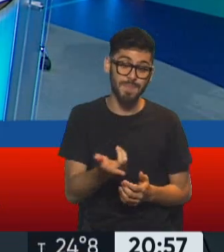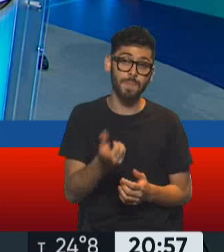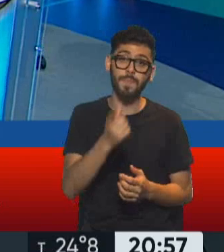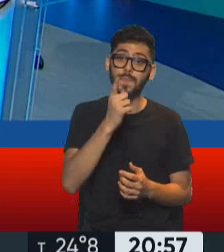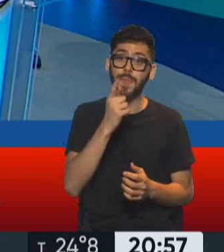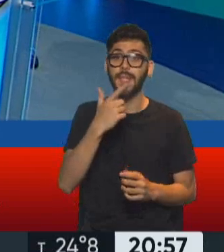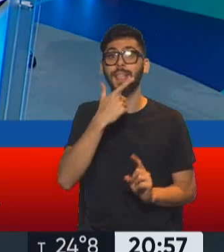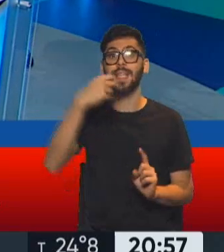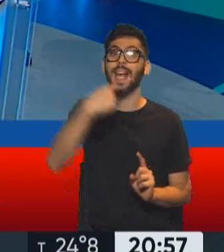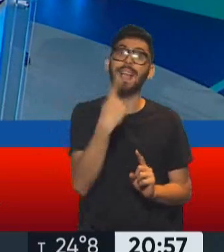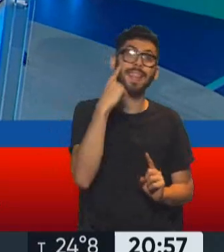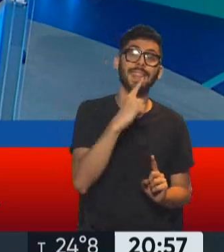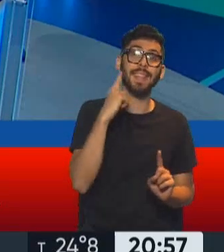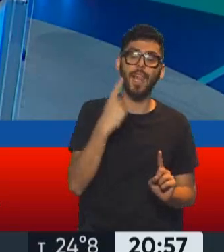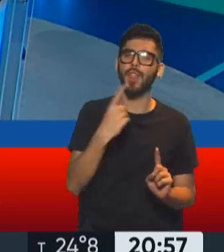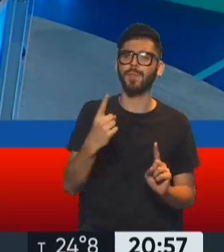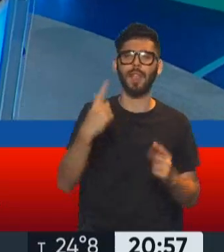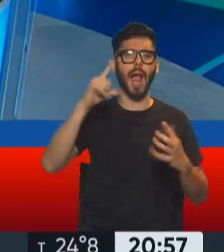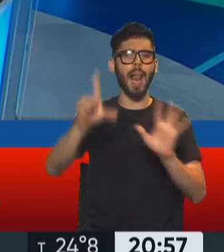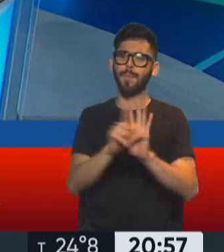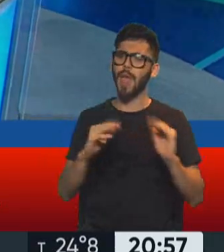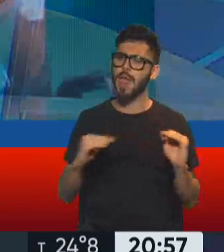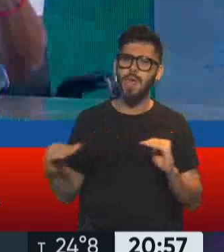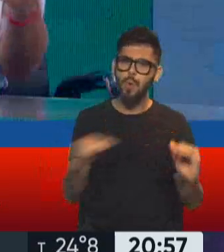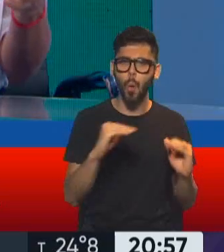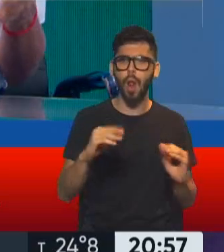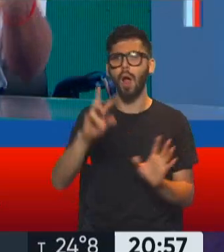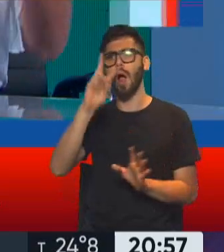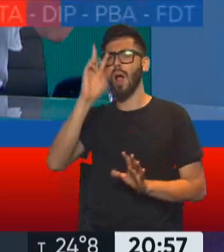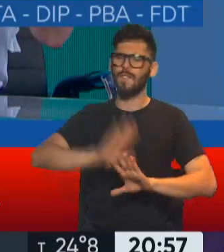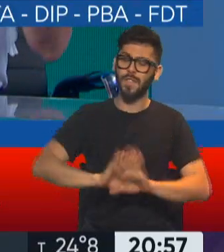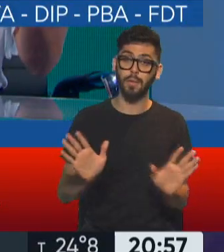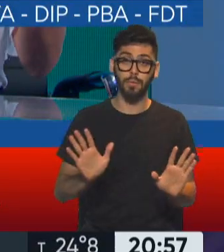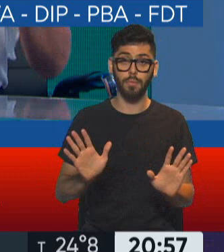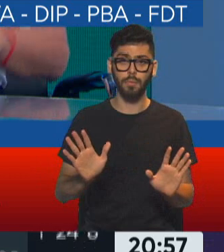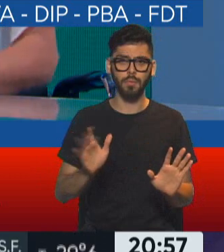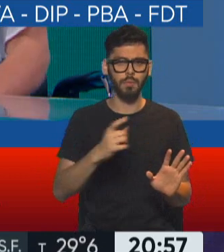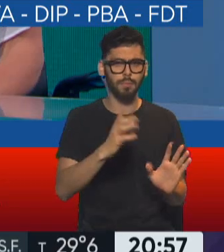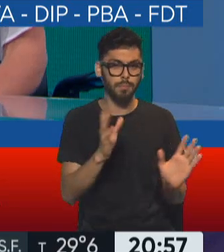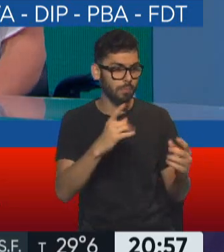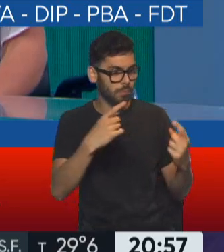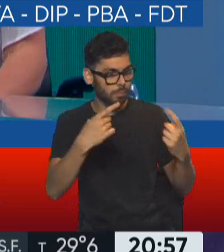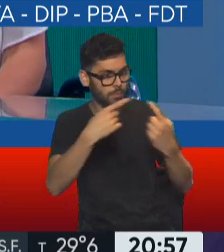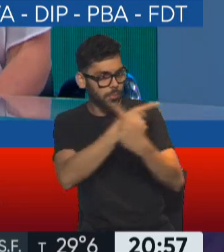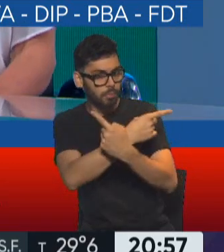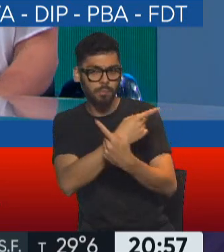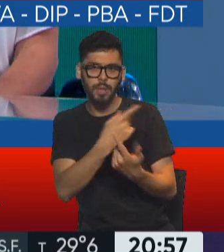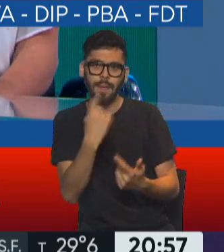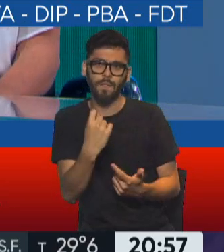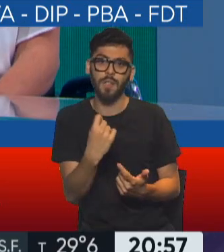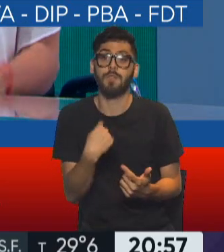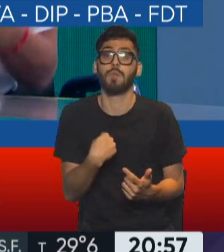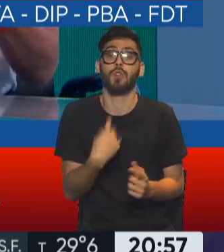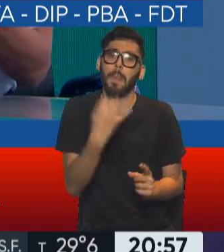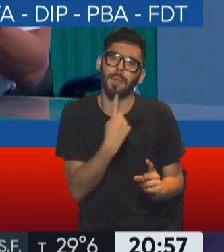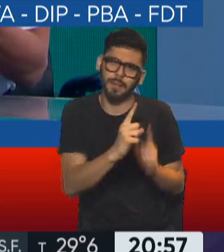mientras Santilli decía la igualdad ante la ley, el fin de los privilegios, era muy contradictorio con lo que estaba pasando en ese momento. Así que la pregunta fue